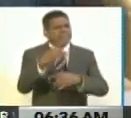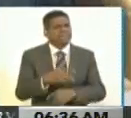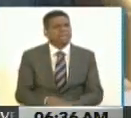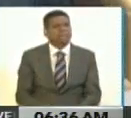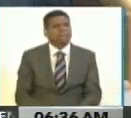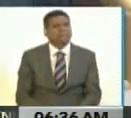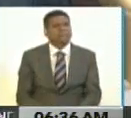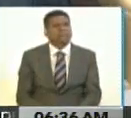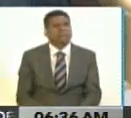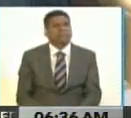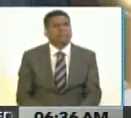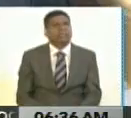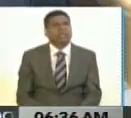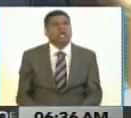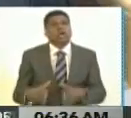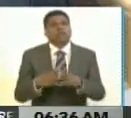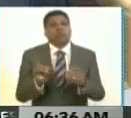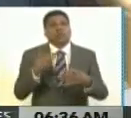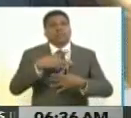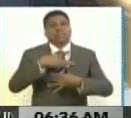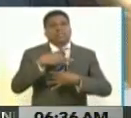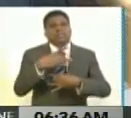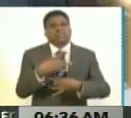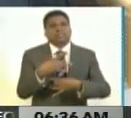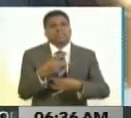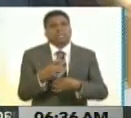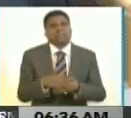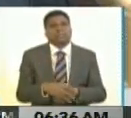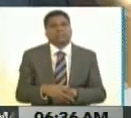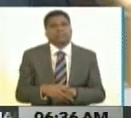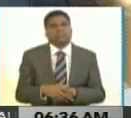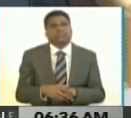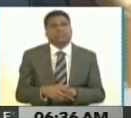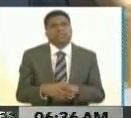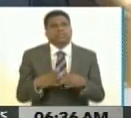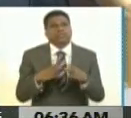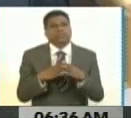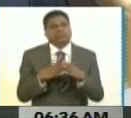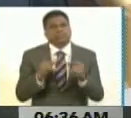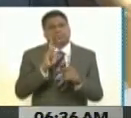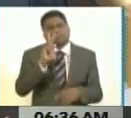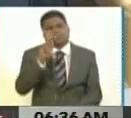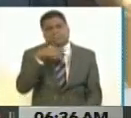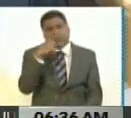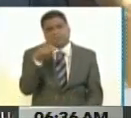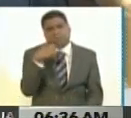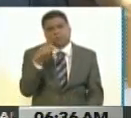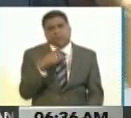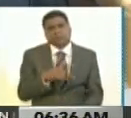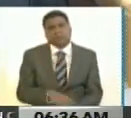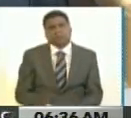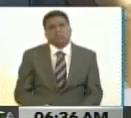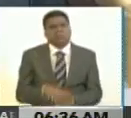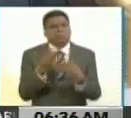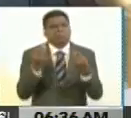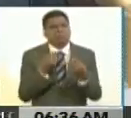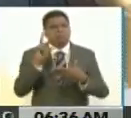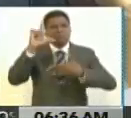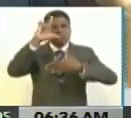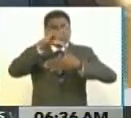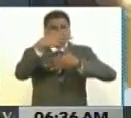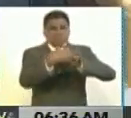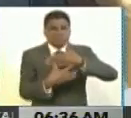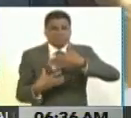sería interesante cuando hablamos de este filón político, de cómo América Latina y muy